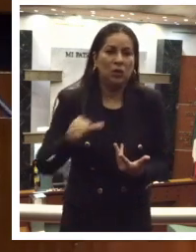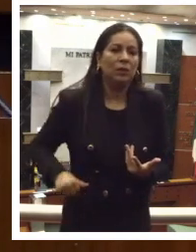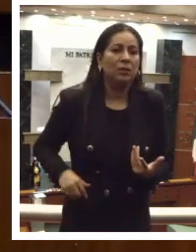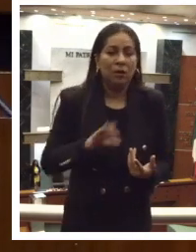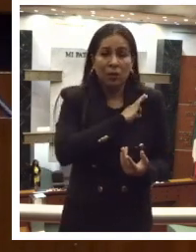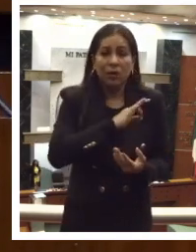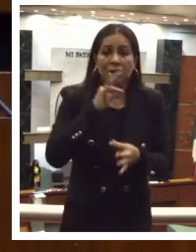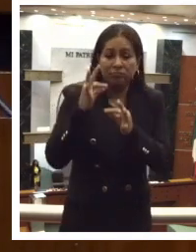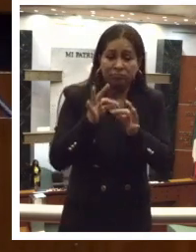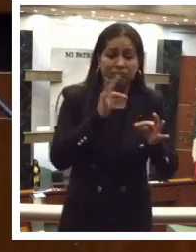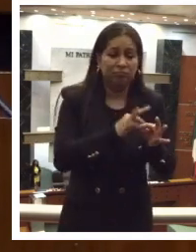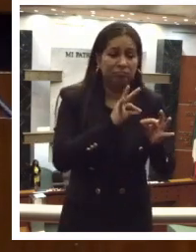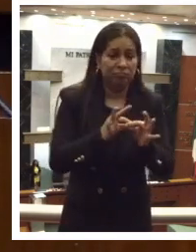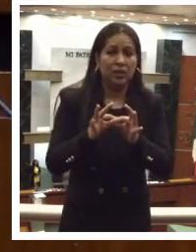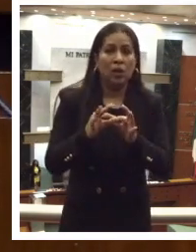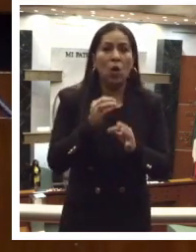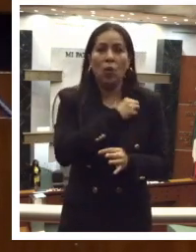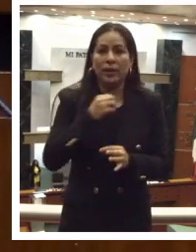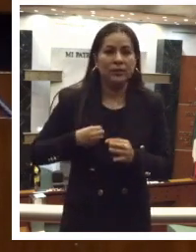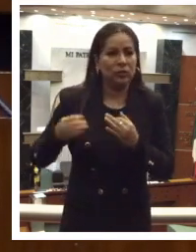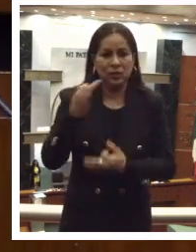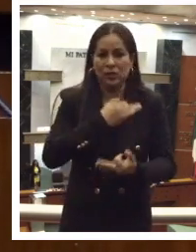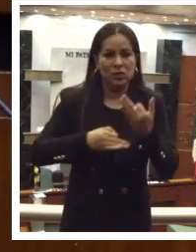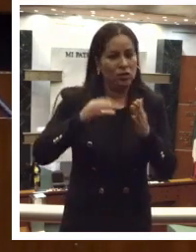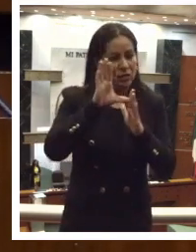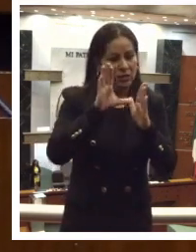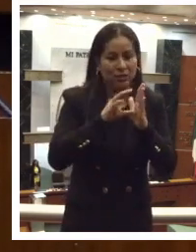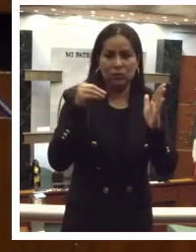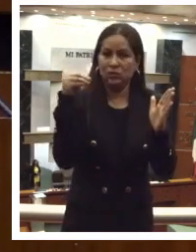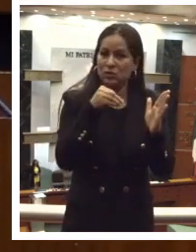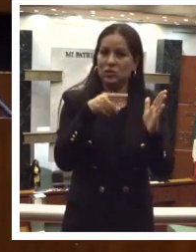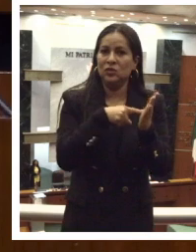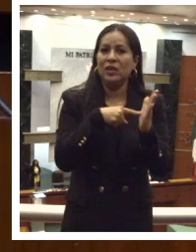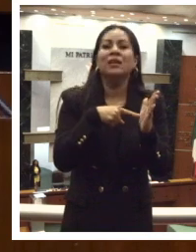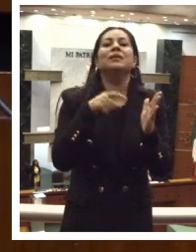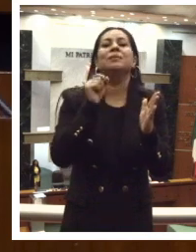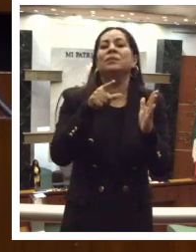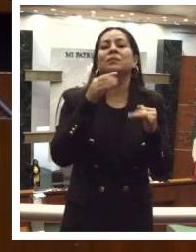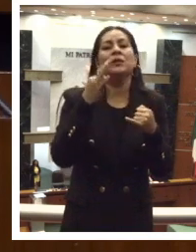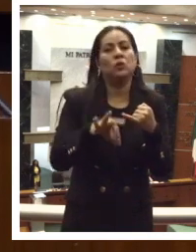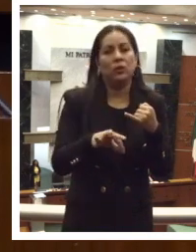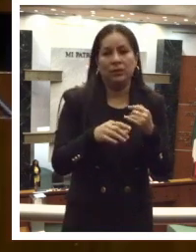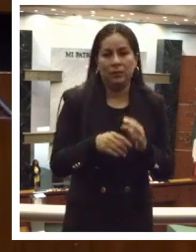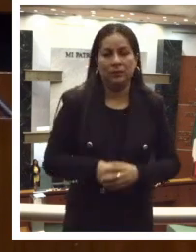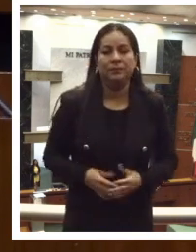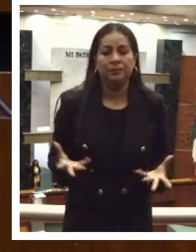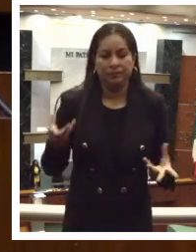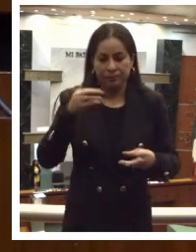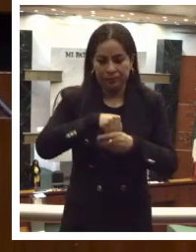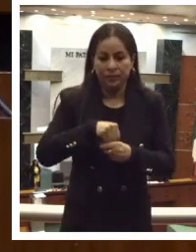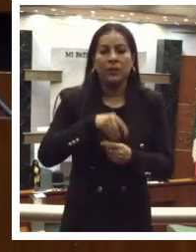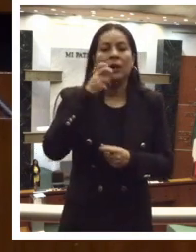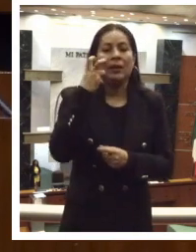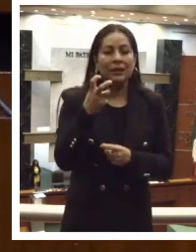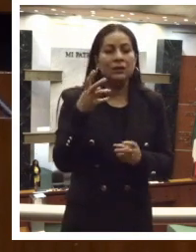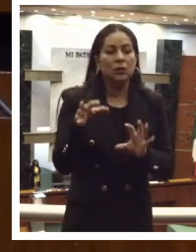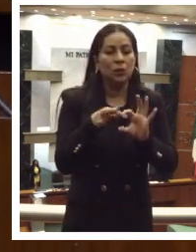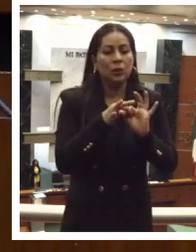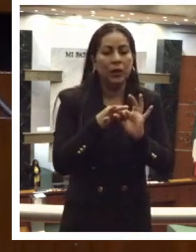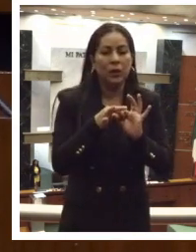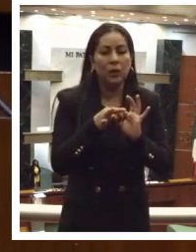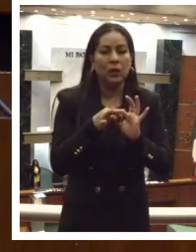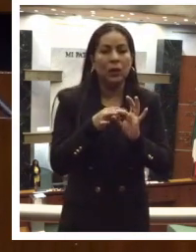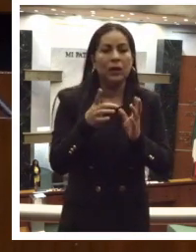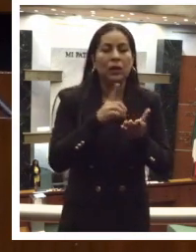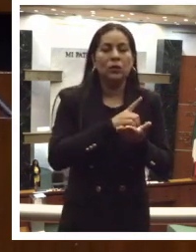cumplir adecuadamente con todas sus obligaciones constitucionales, incluyendo estas últimas. Esto aunado a